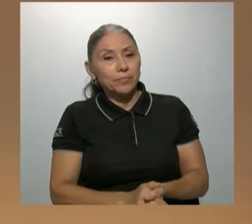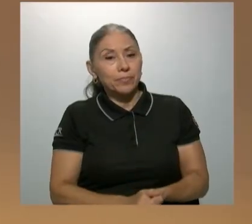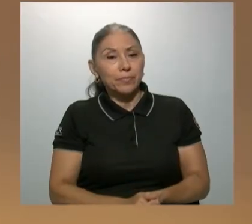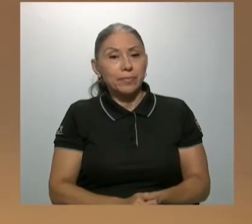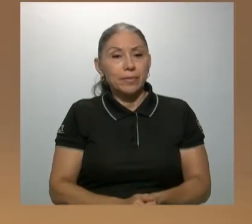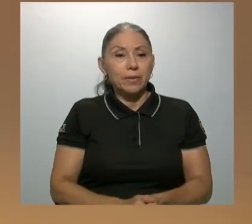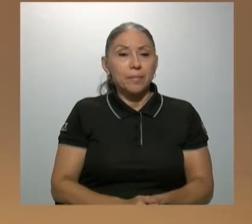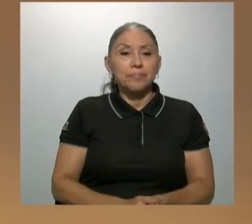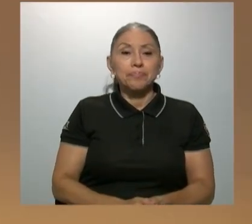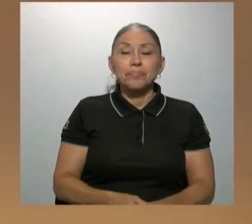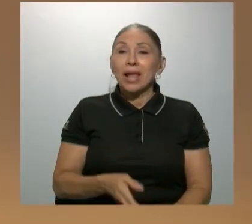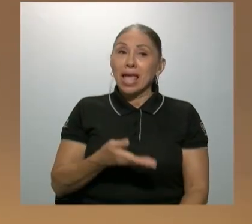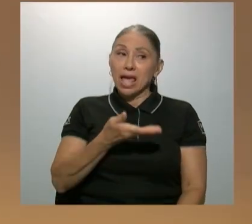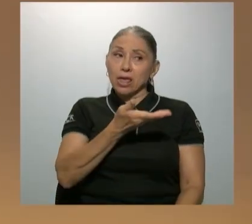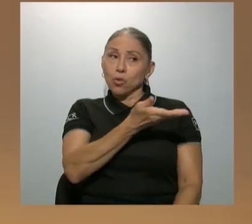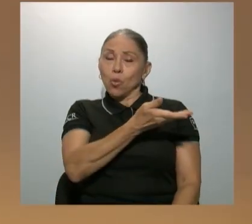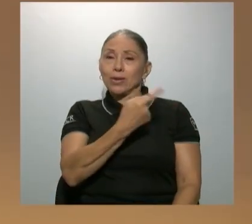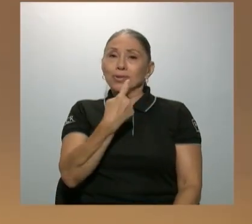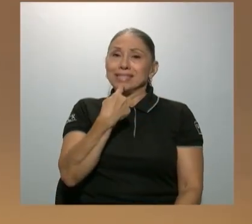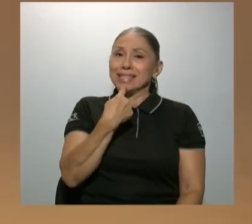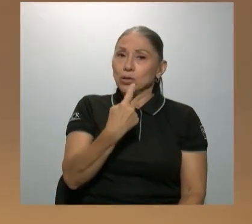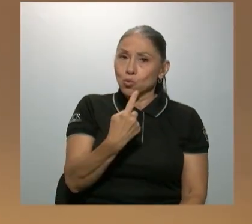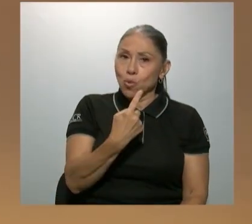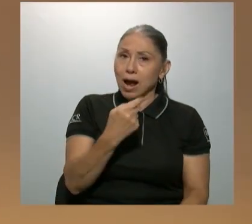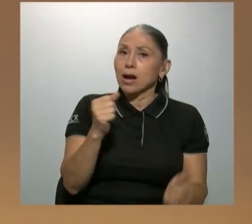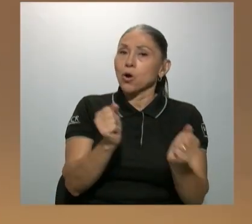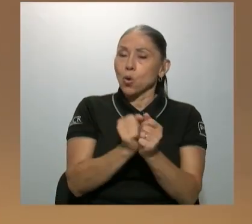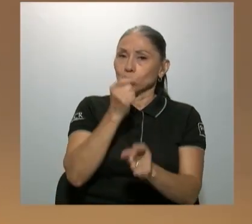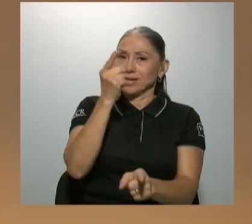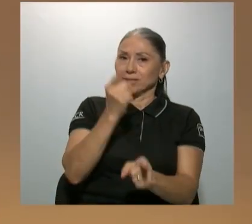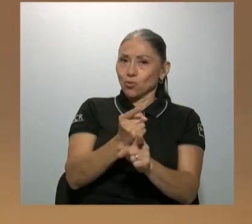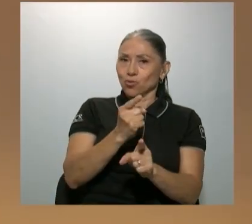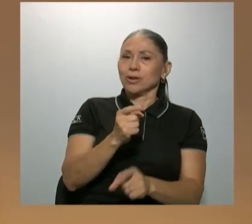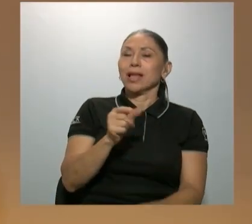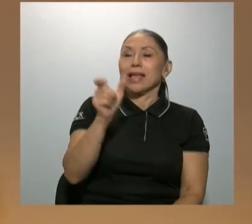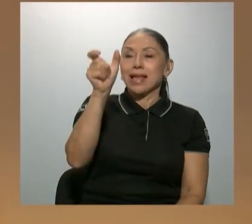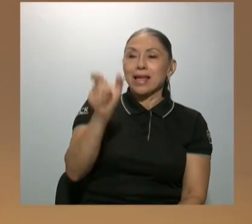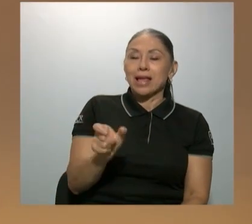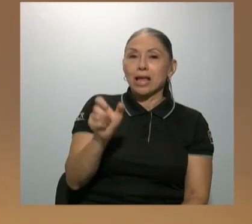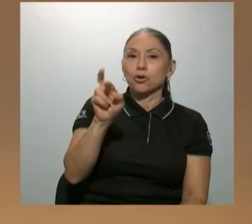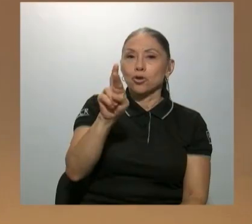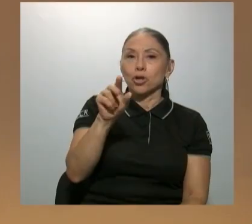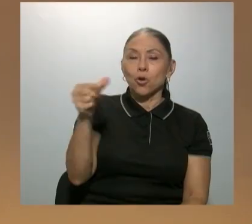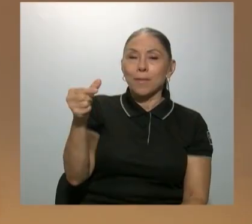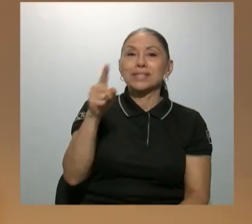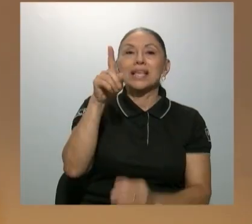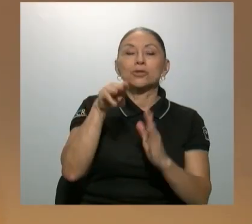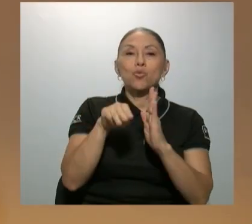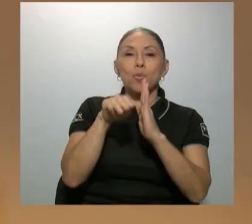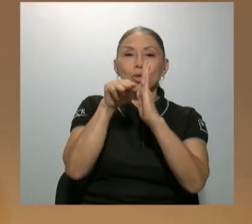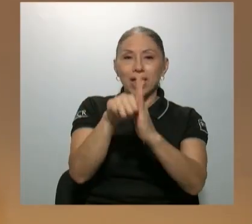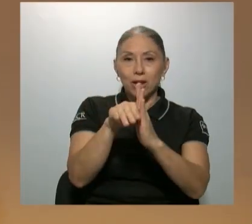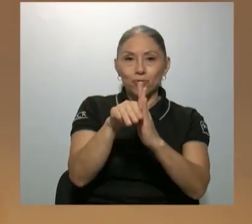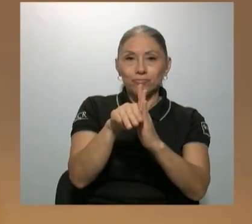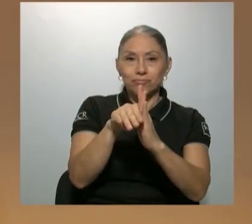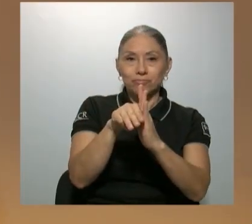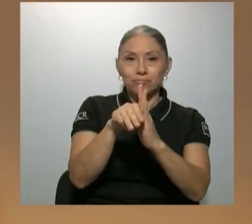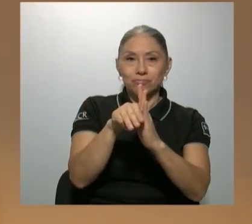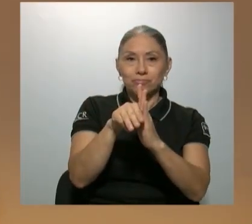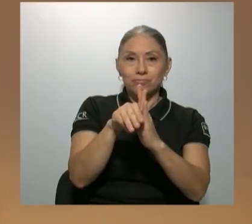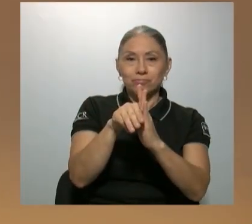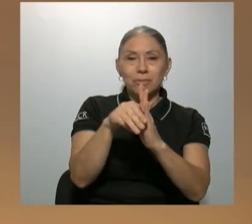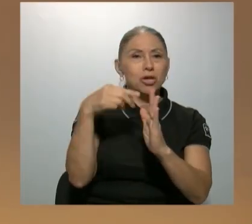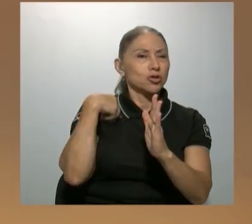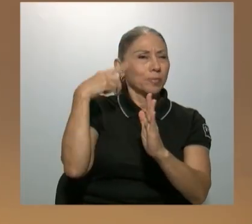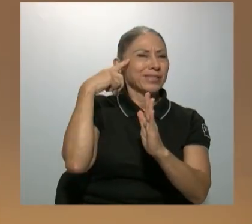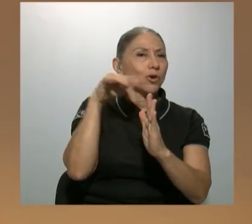Eduardo insinúa, y tiene toda la razón, que Rodrigo es un modelo, y a mí me parece que como modelo habría